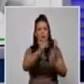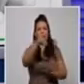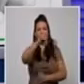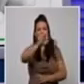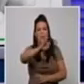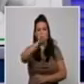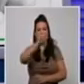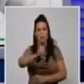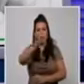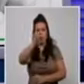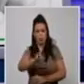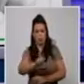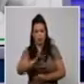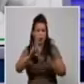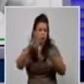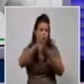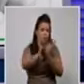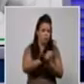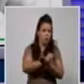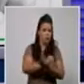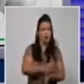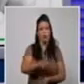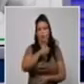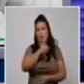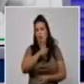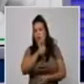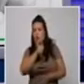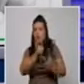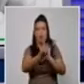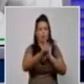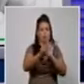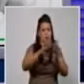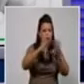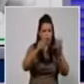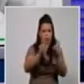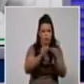confirmados, sospechosos, en vigilancia. De este total,